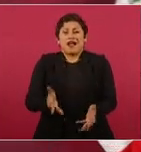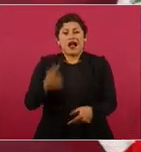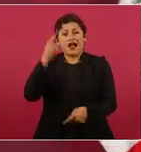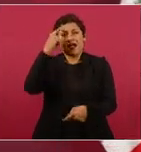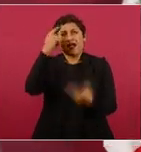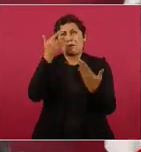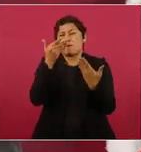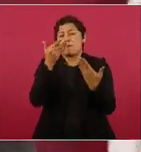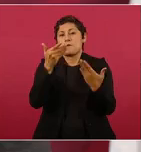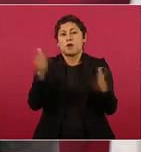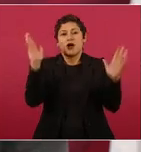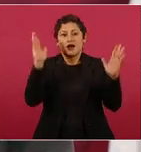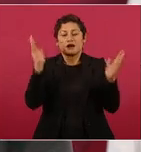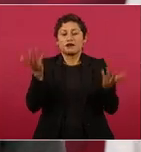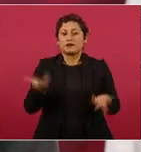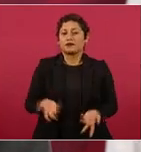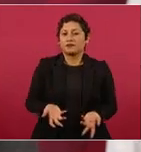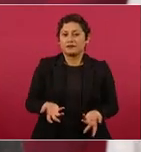no hay